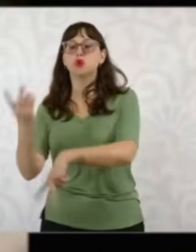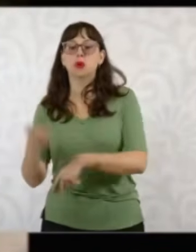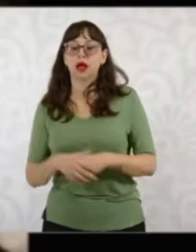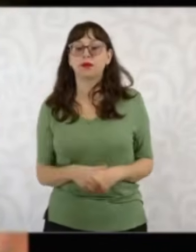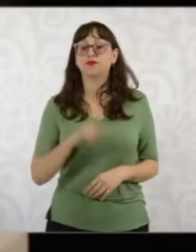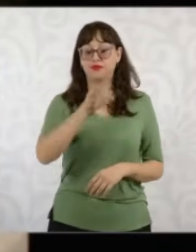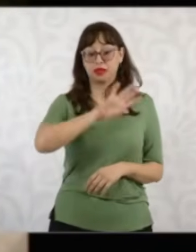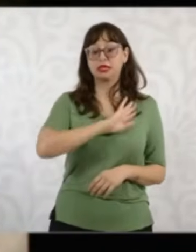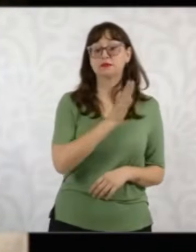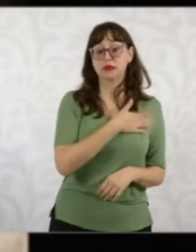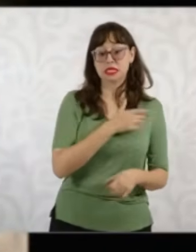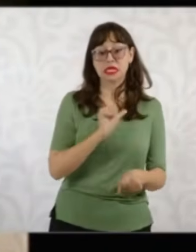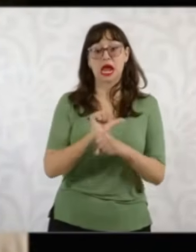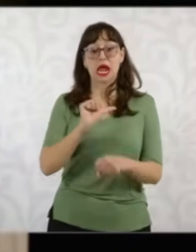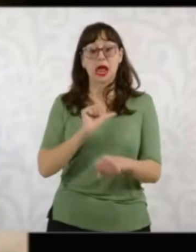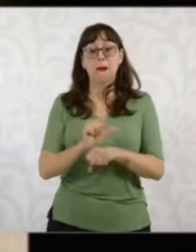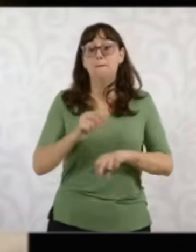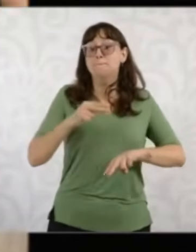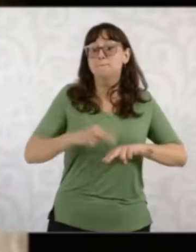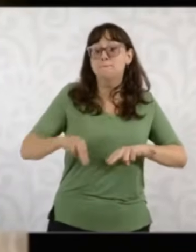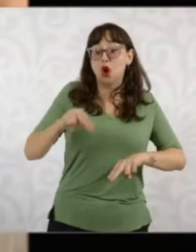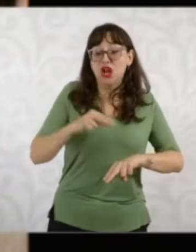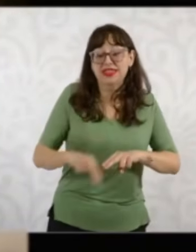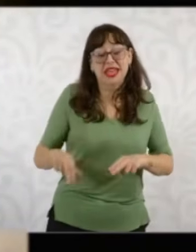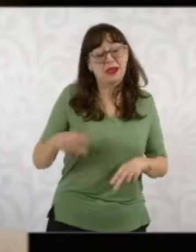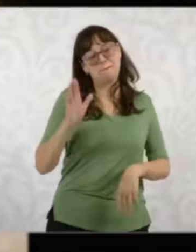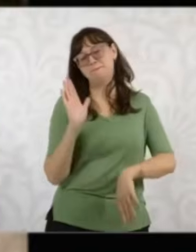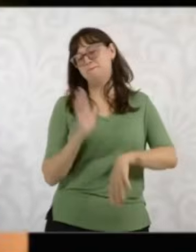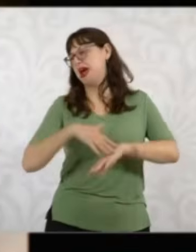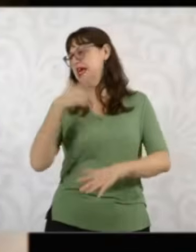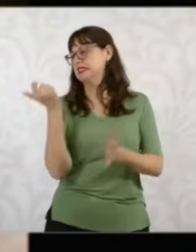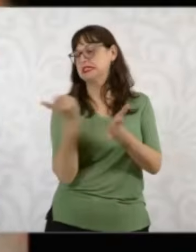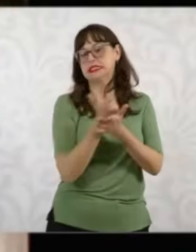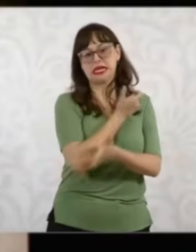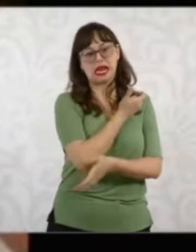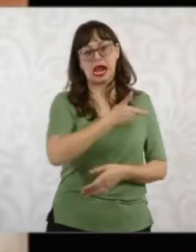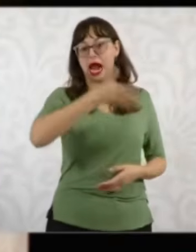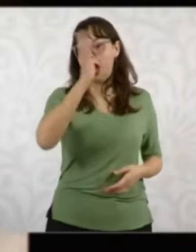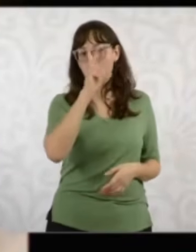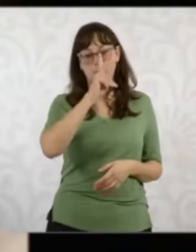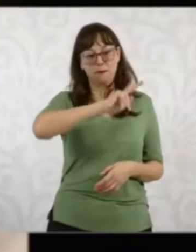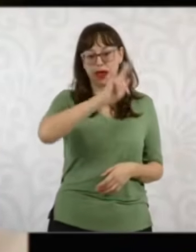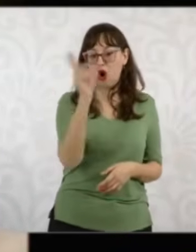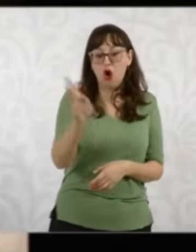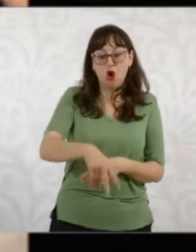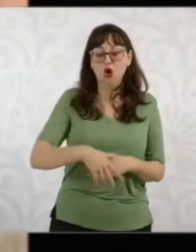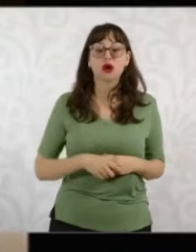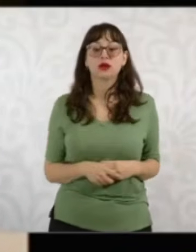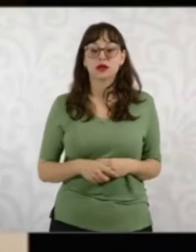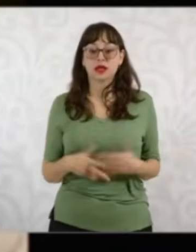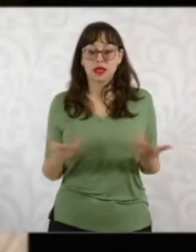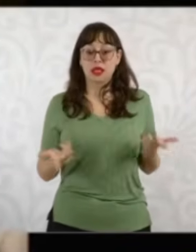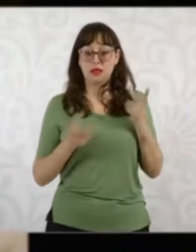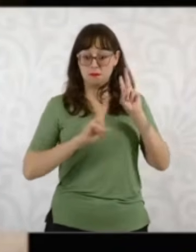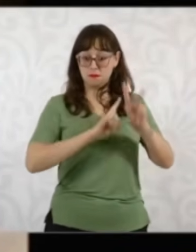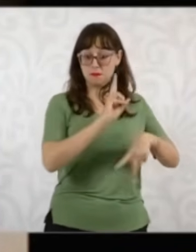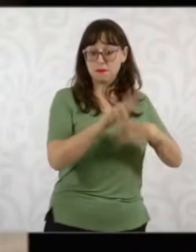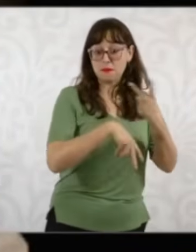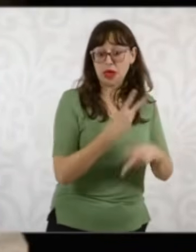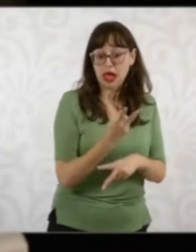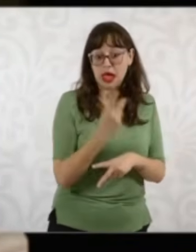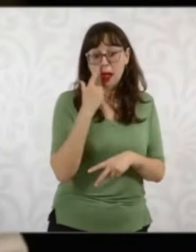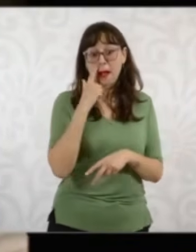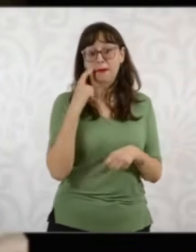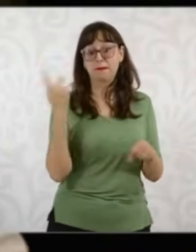España y Argentina, donde los boletos cuestan hasta 10 veces más que los del partido inaugural. Claro, va porque pensará que allá no corre